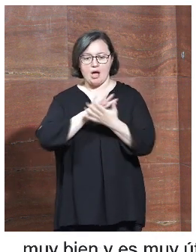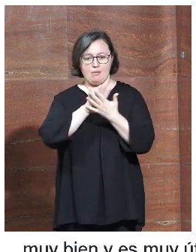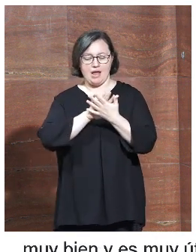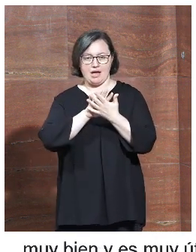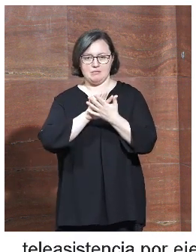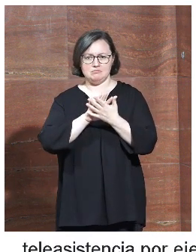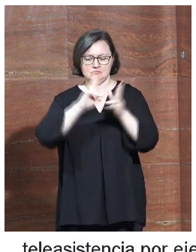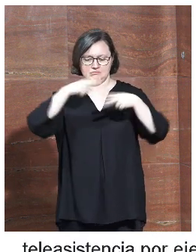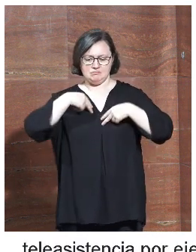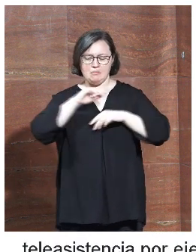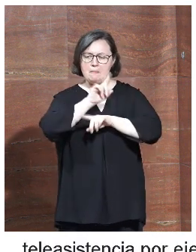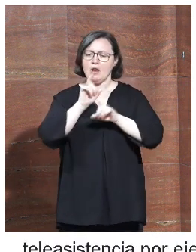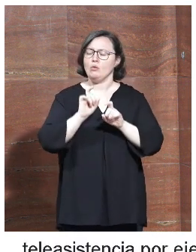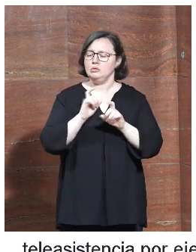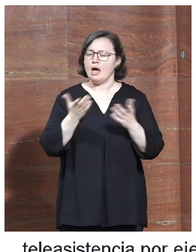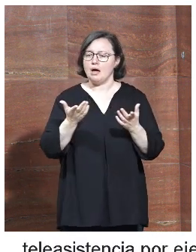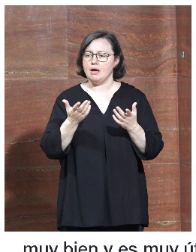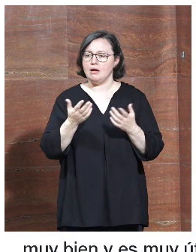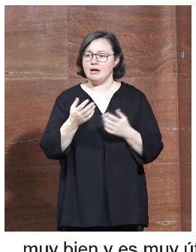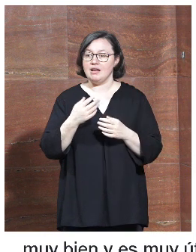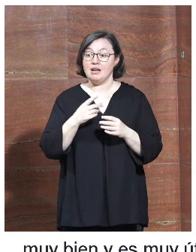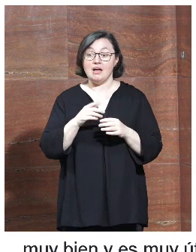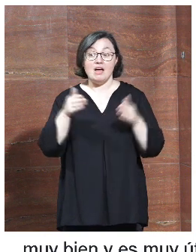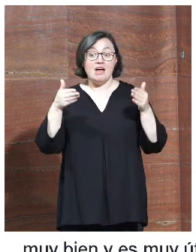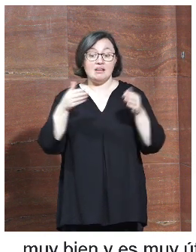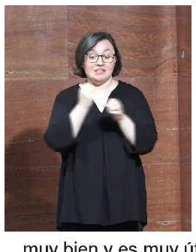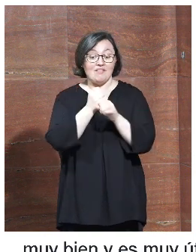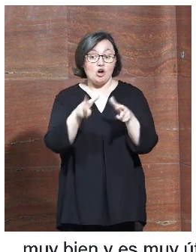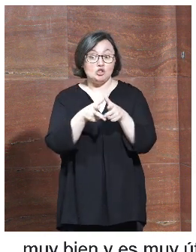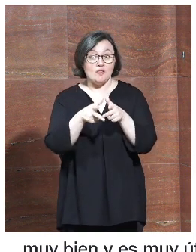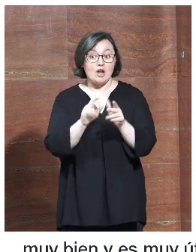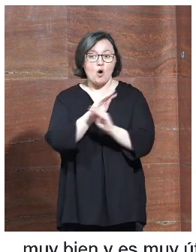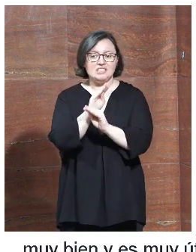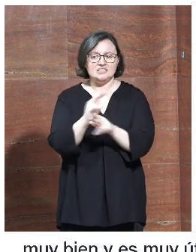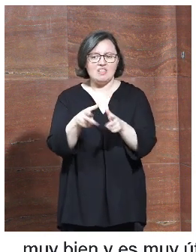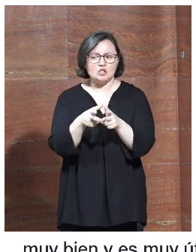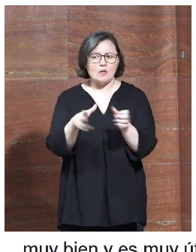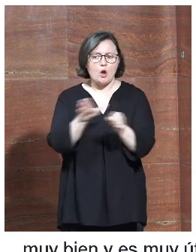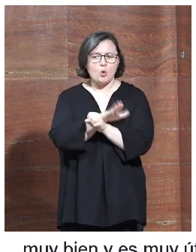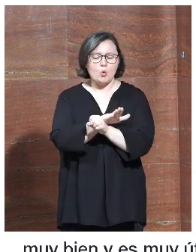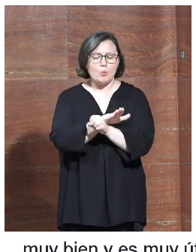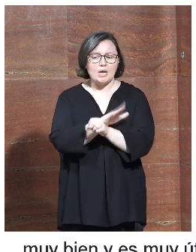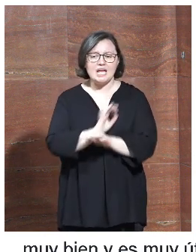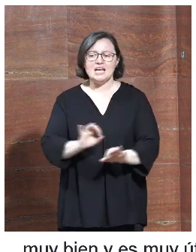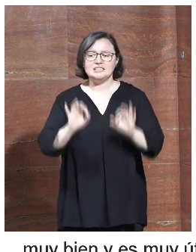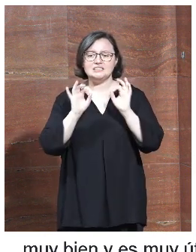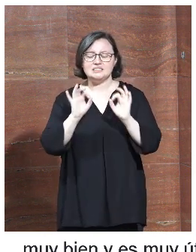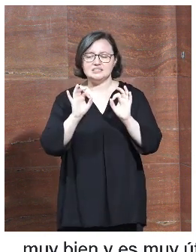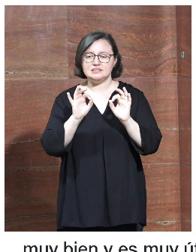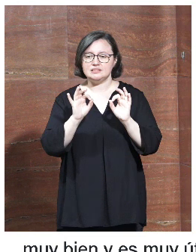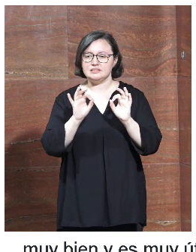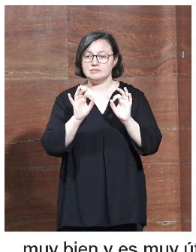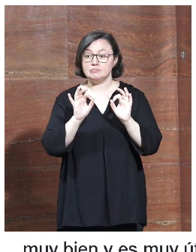hay que preguntarse si realmente esa asistencia social cubre las